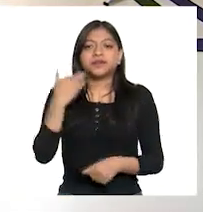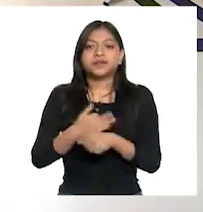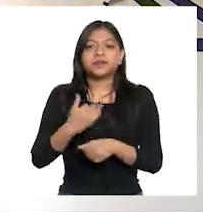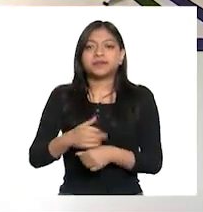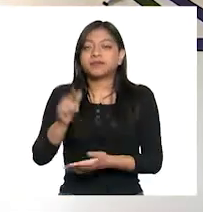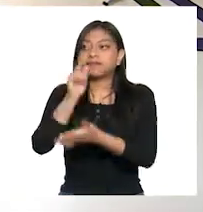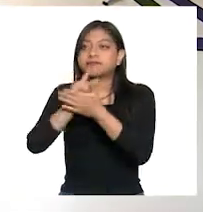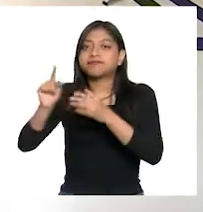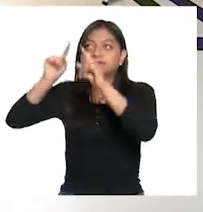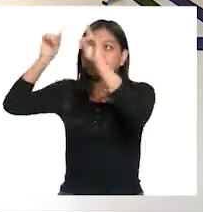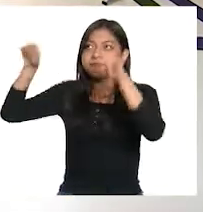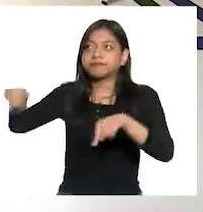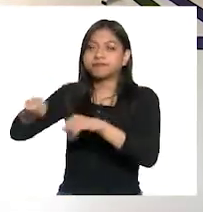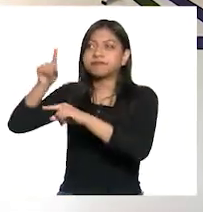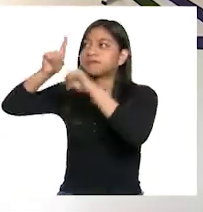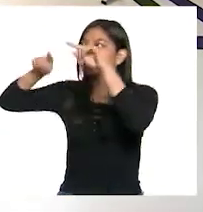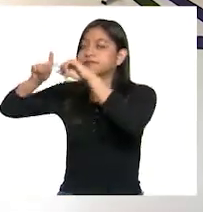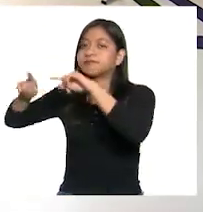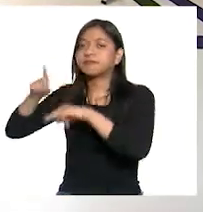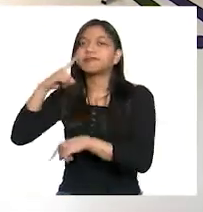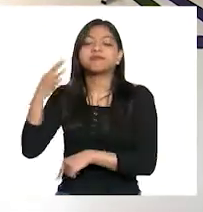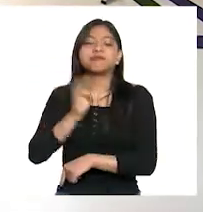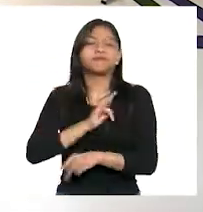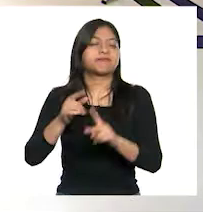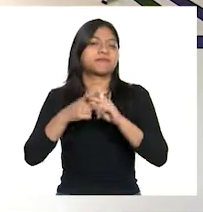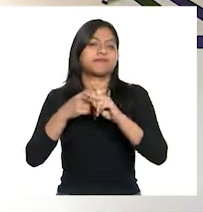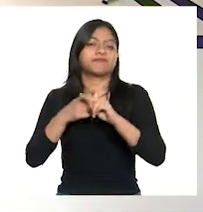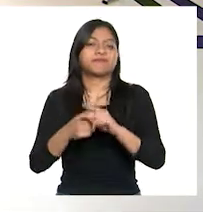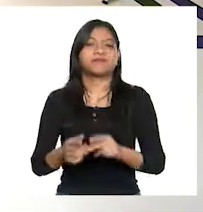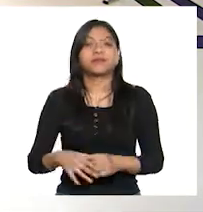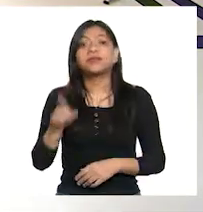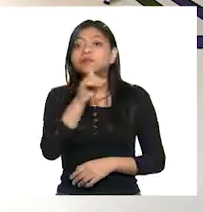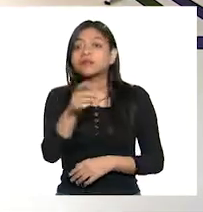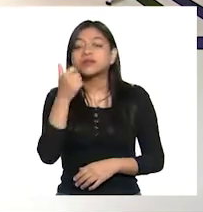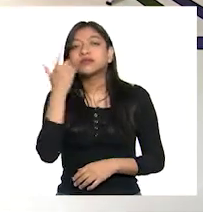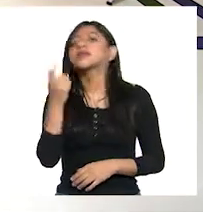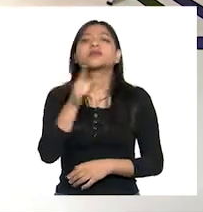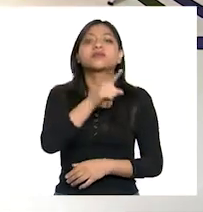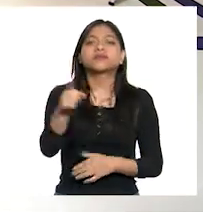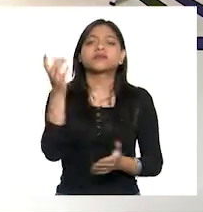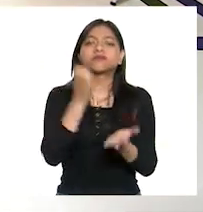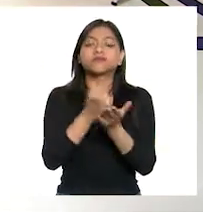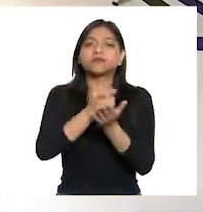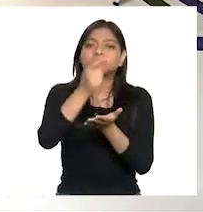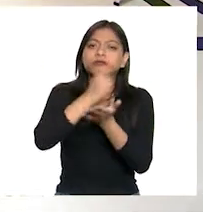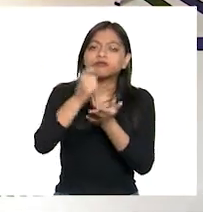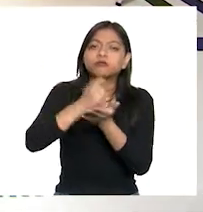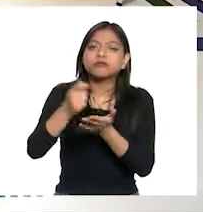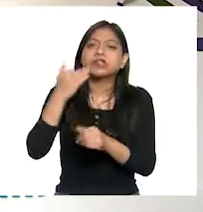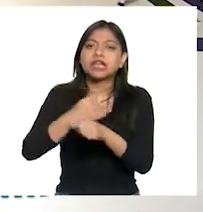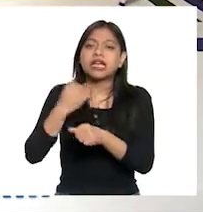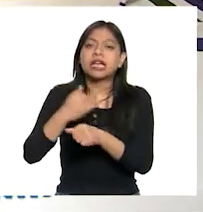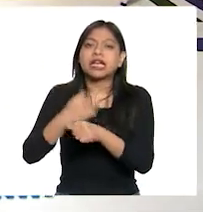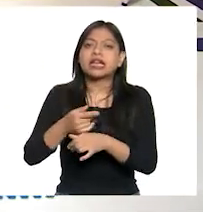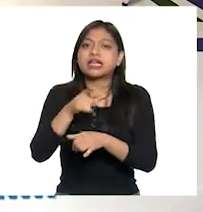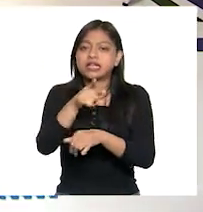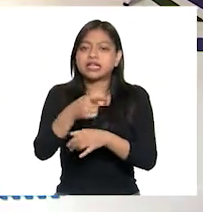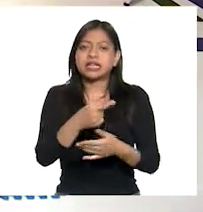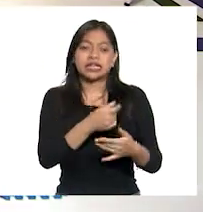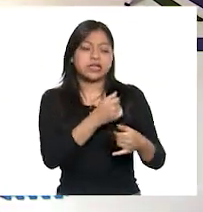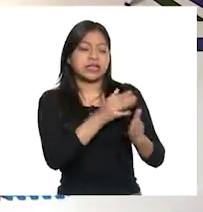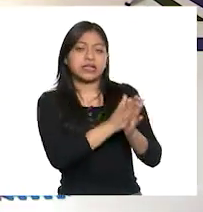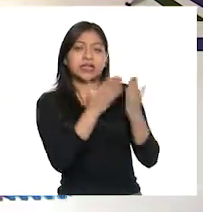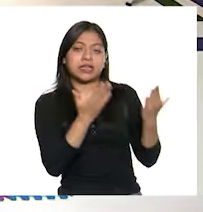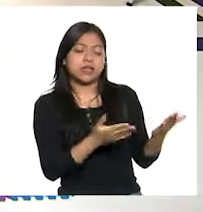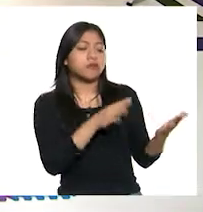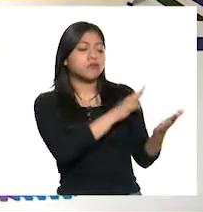que limpiar nuestro pizarrón para poder realizar los cálculos. ¿Les parece que vayan anotando todos los datos que tienen en el problema y nosotros